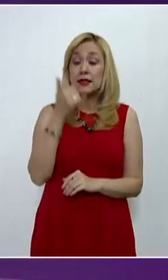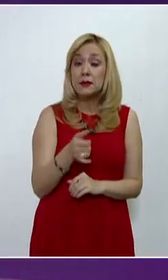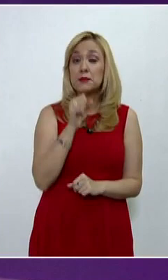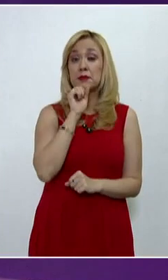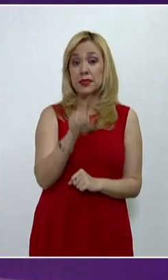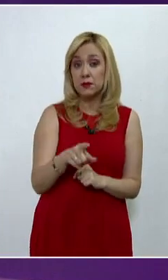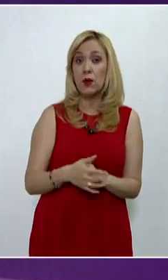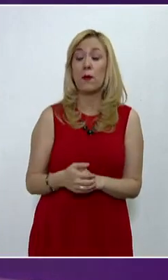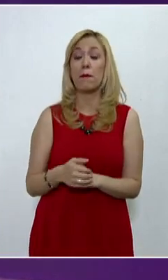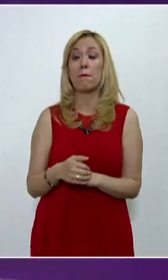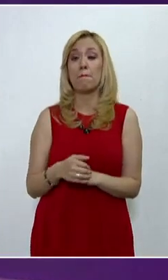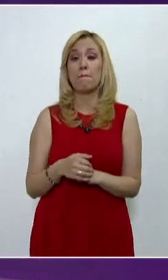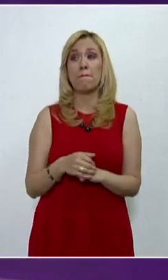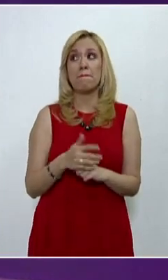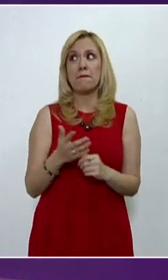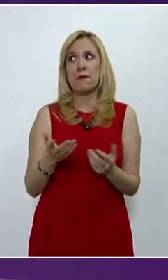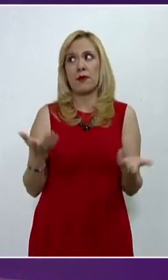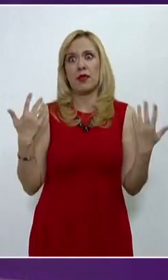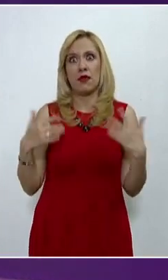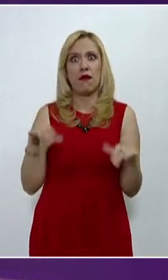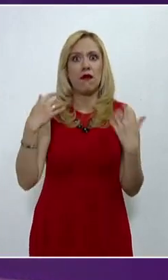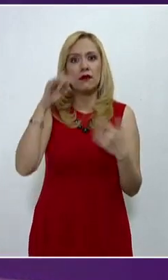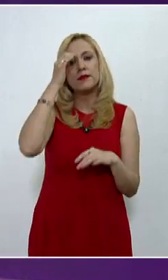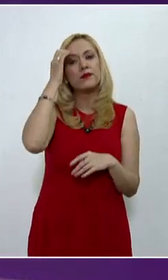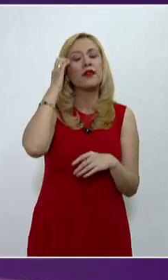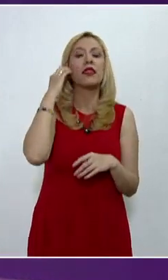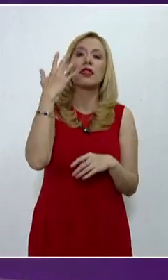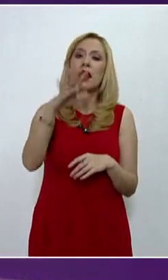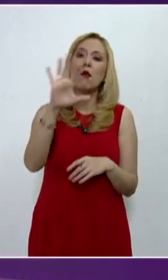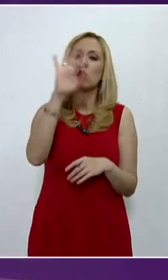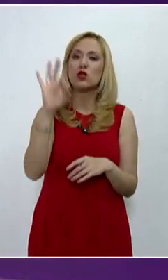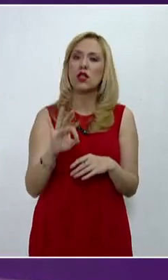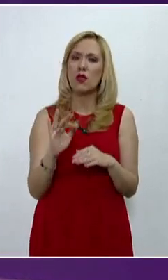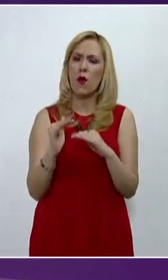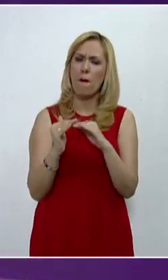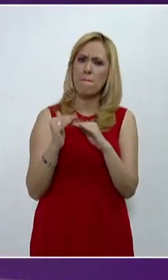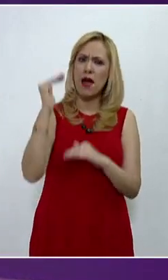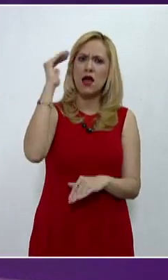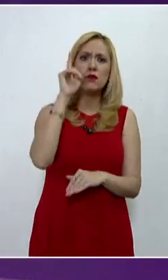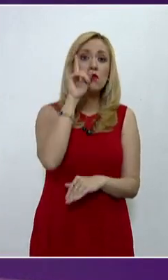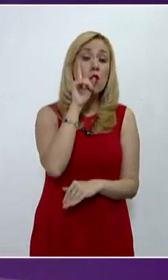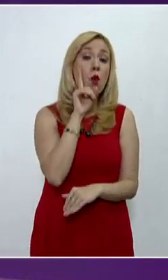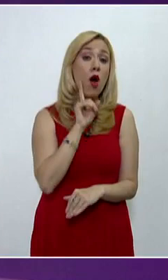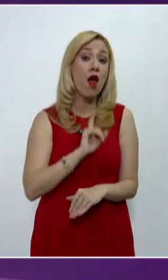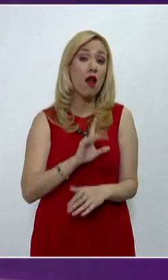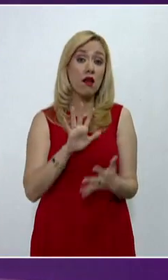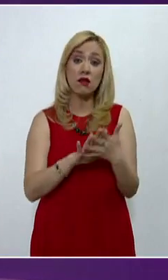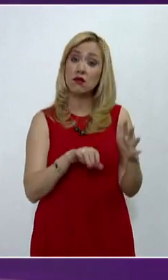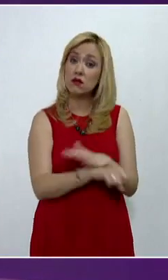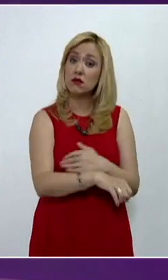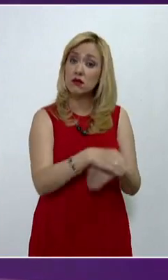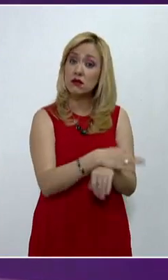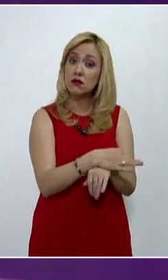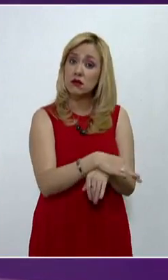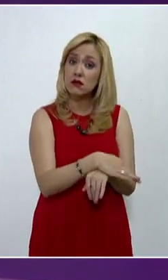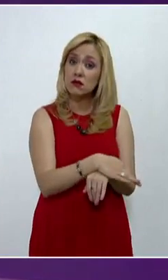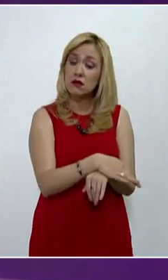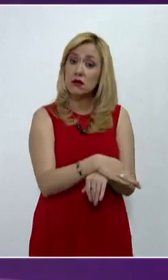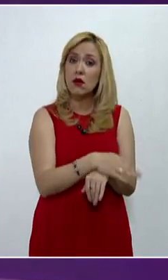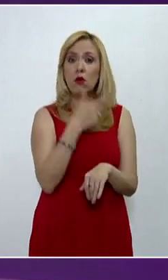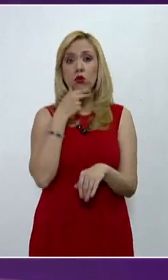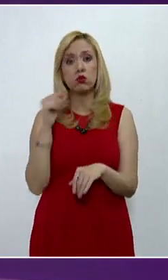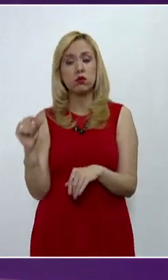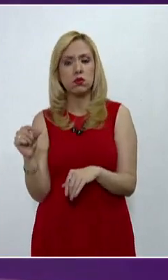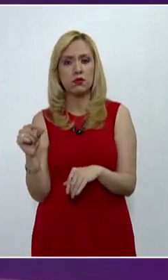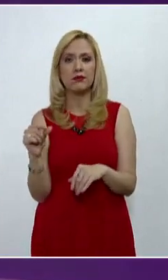también es mucho más, o sea, es un 10% mayor la cantidad de mujeres en prisión preventiva que en hombres. Entonces